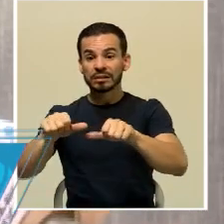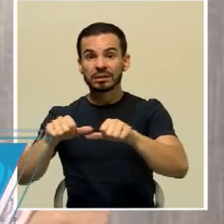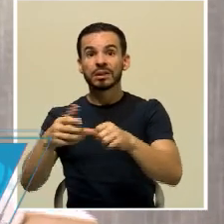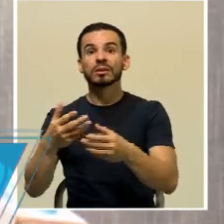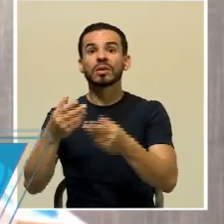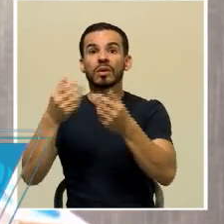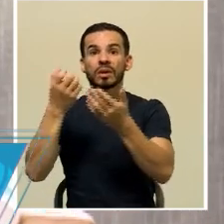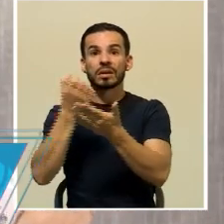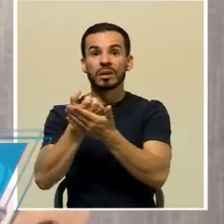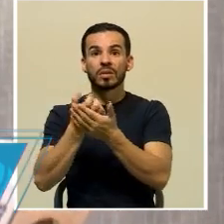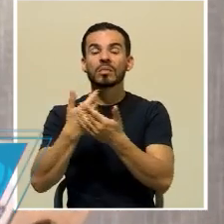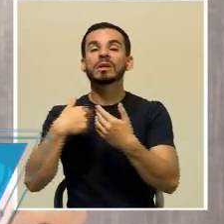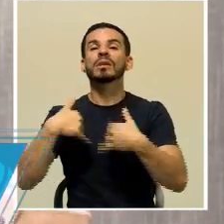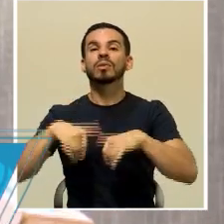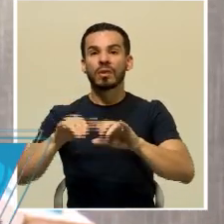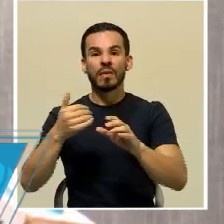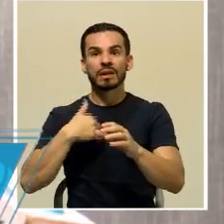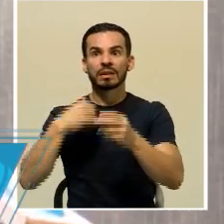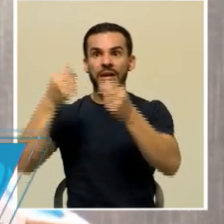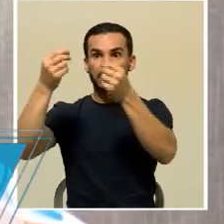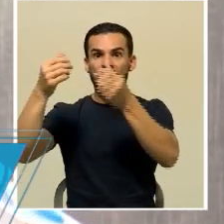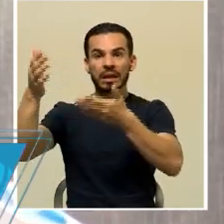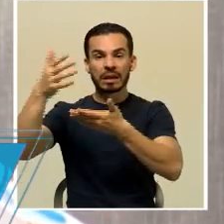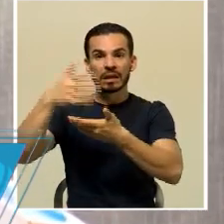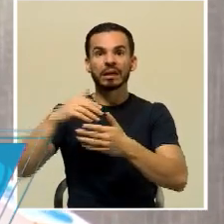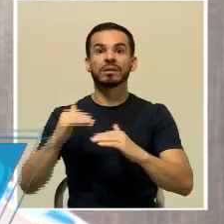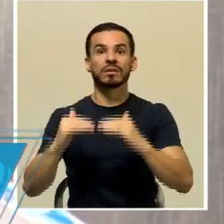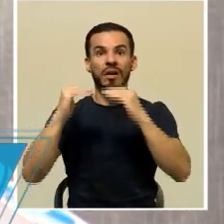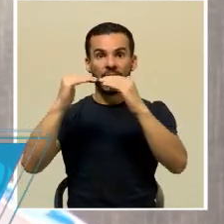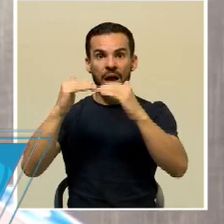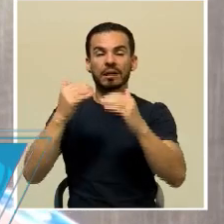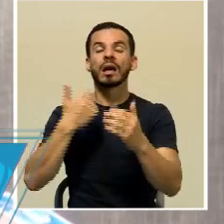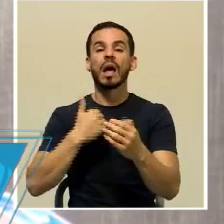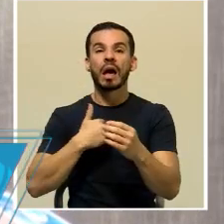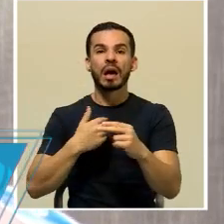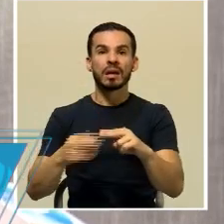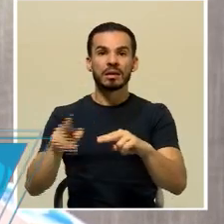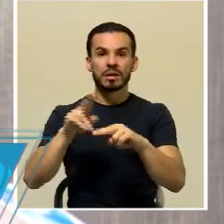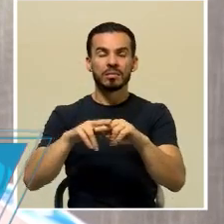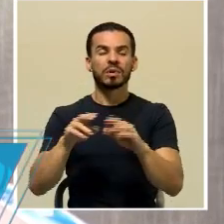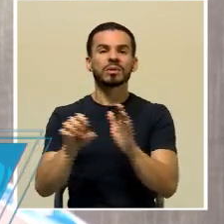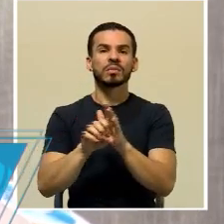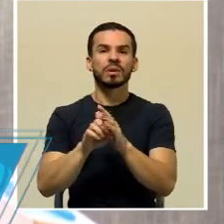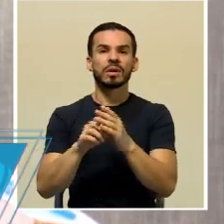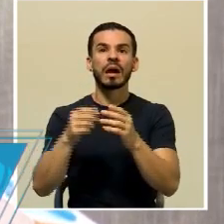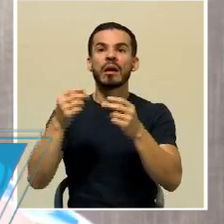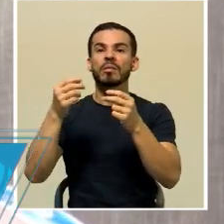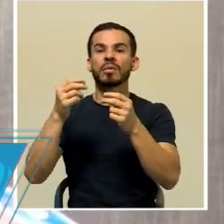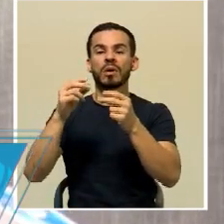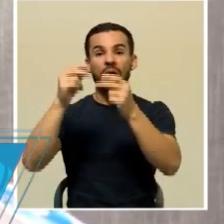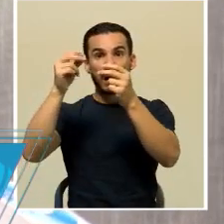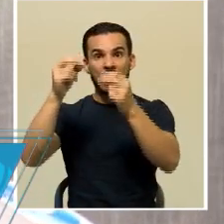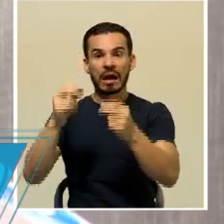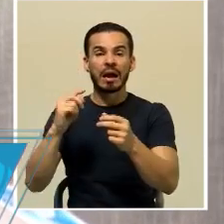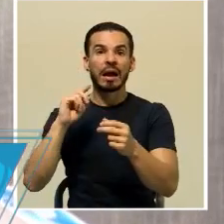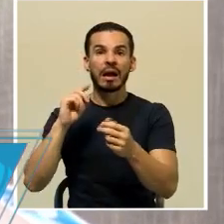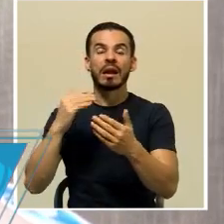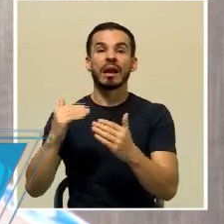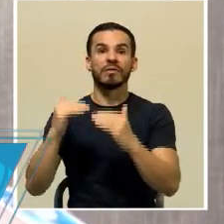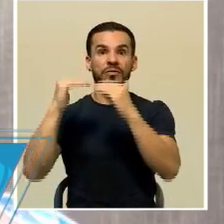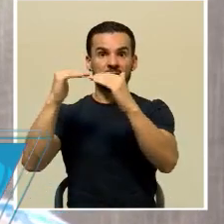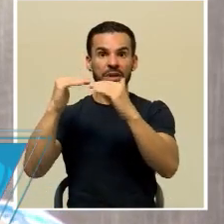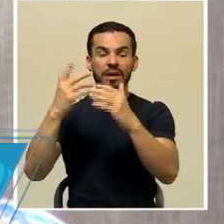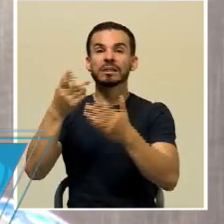tienen ingresos altos, que mantienen ingresos altos, porque sabemos que lo hay. Hay impuestos que se han planteado, por ejemplo, a la riqueza, que se podrían